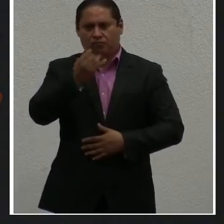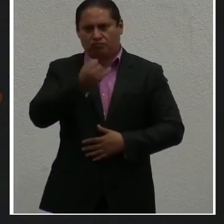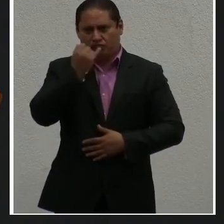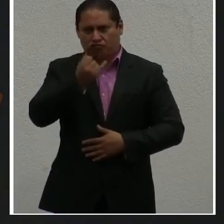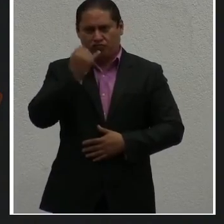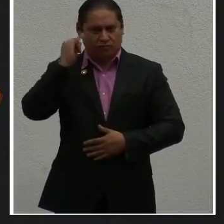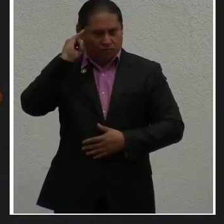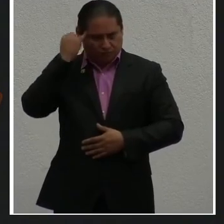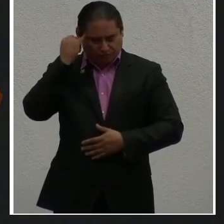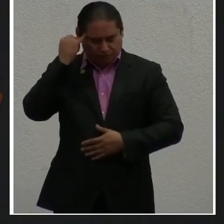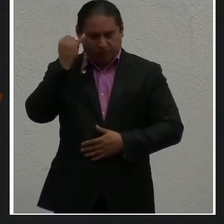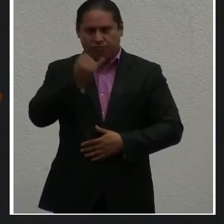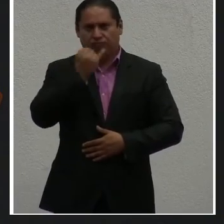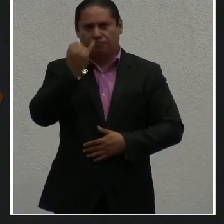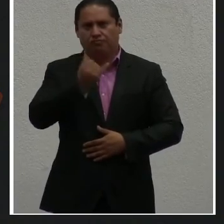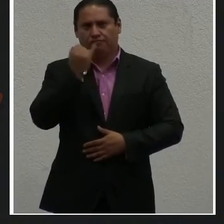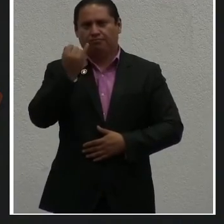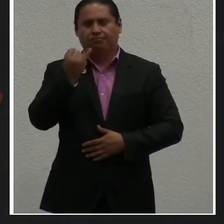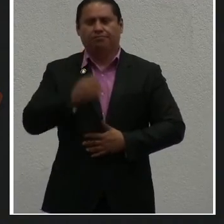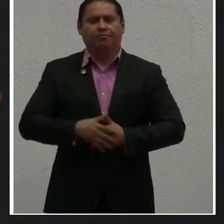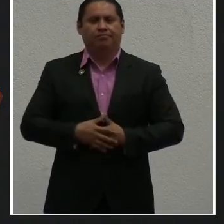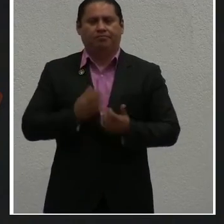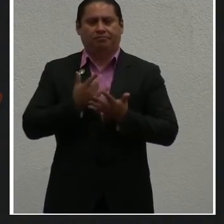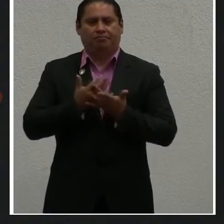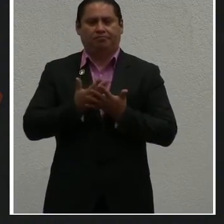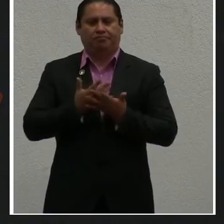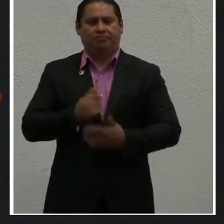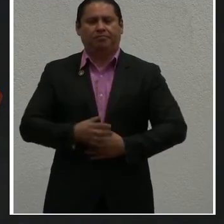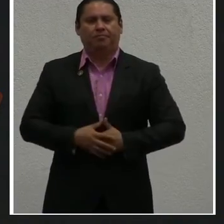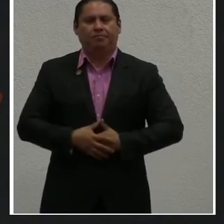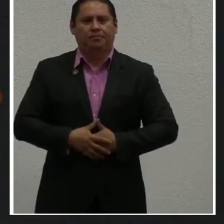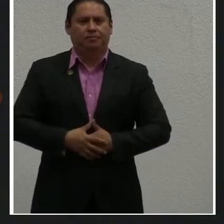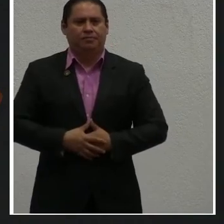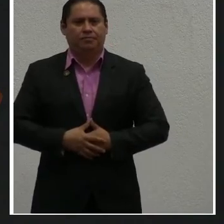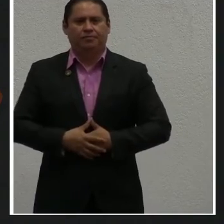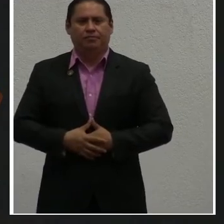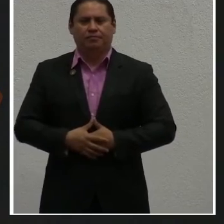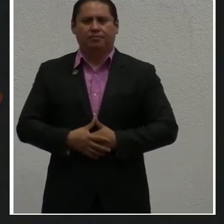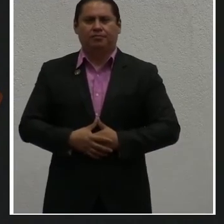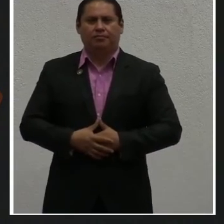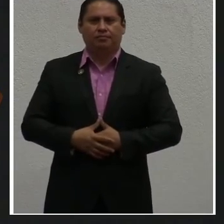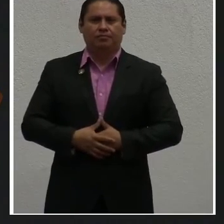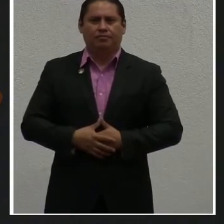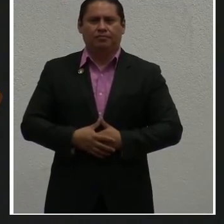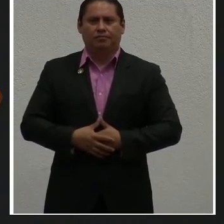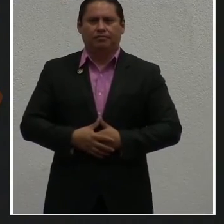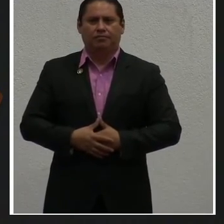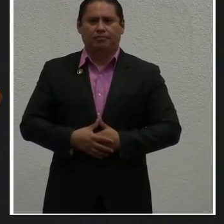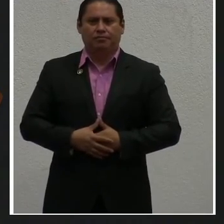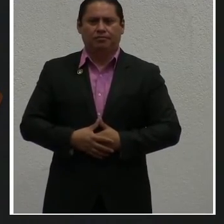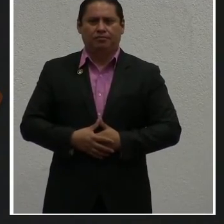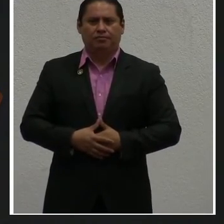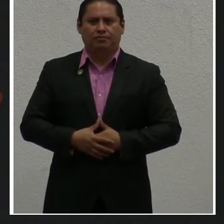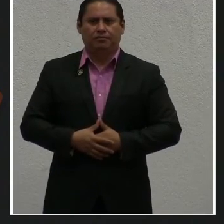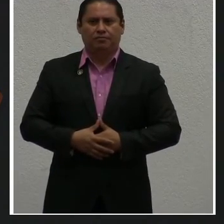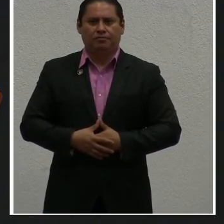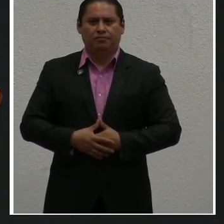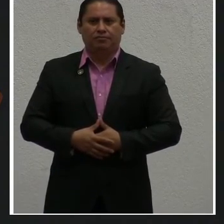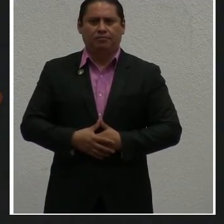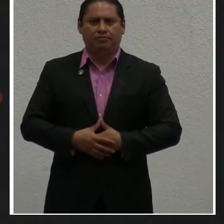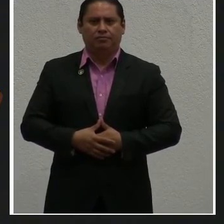presidentes municipales y la Vilikte Lumalike. Nabella Yolis Baikte Lumaltike, hay Mayux Veel, hay Mayux